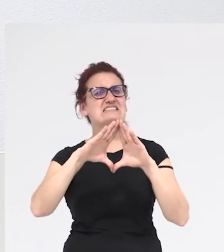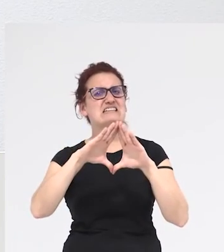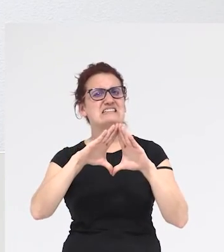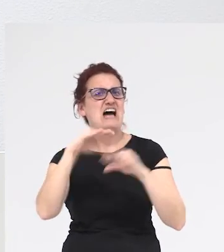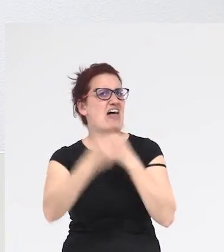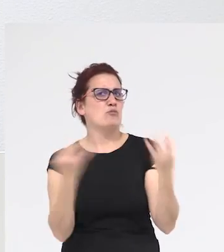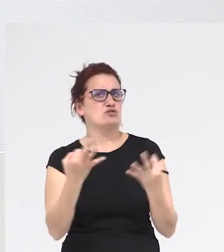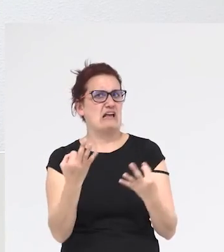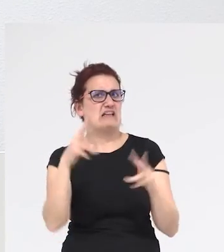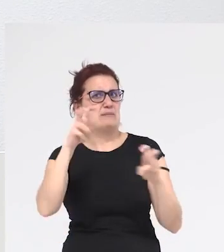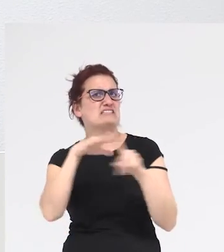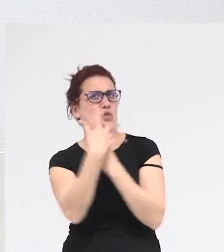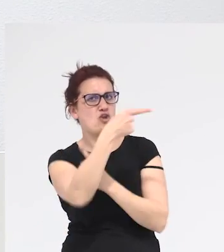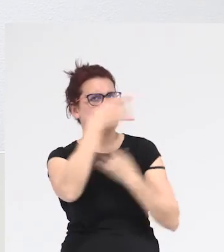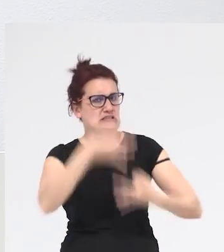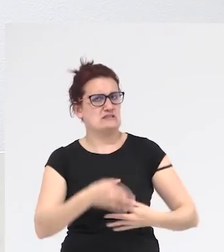como este?